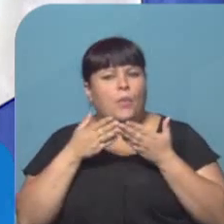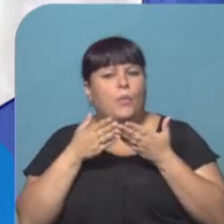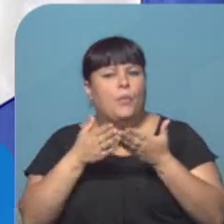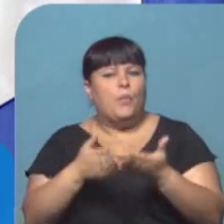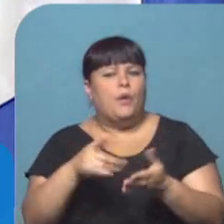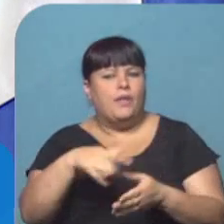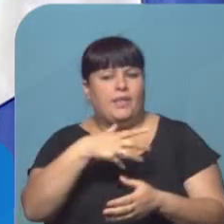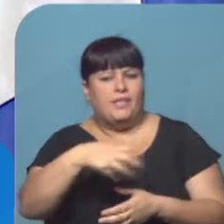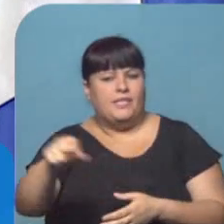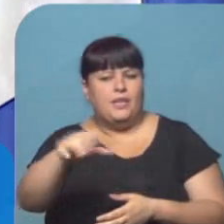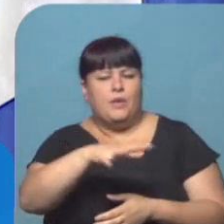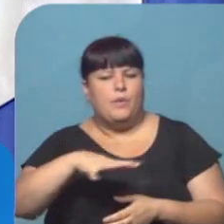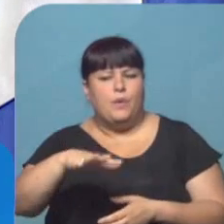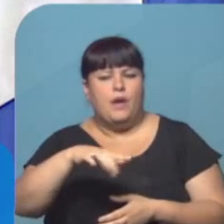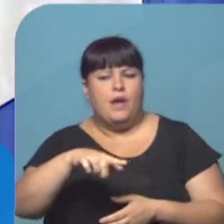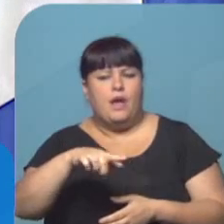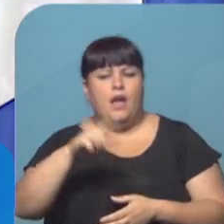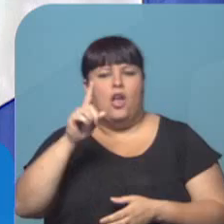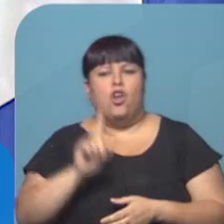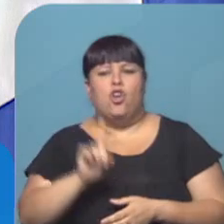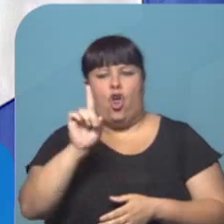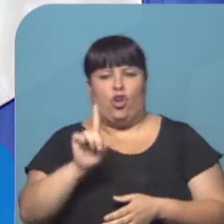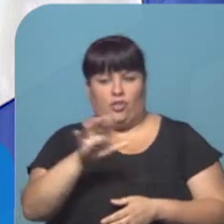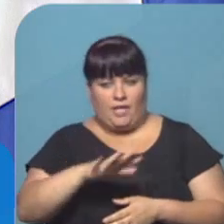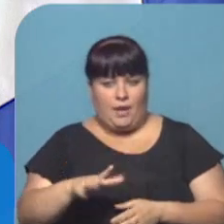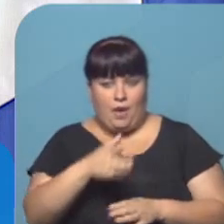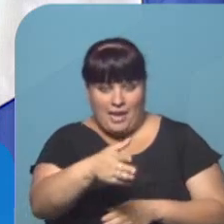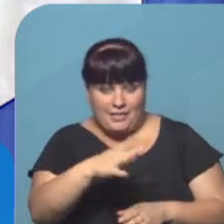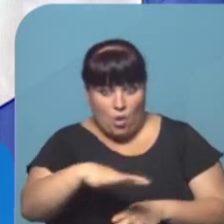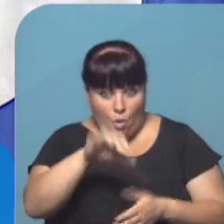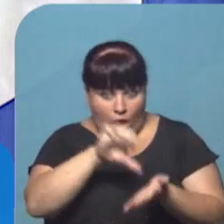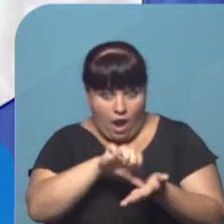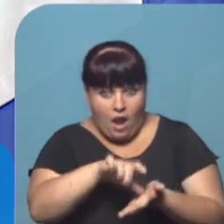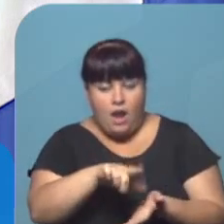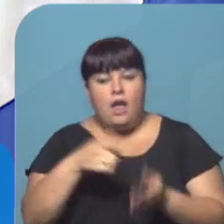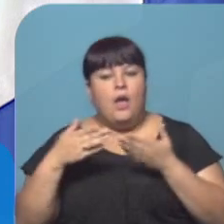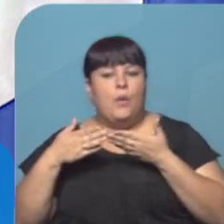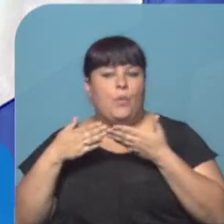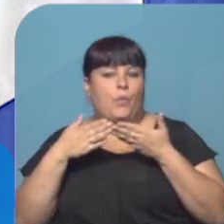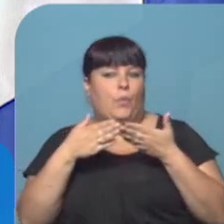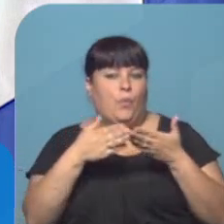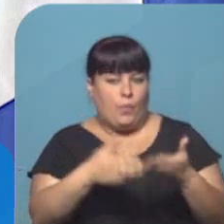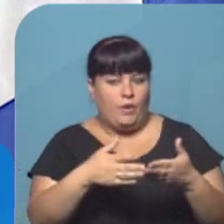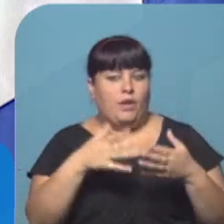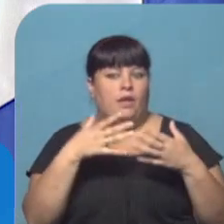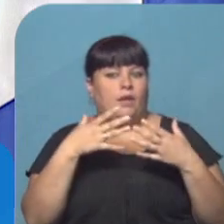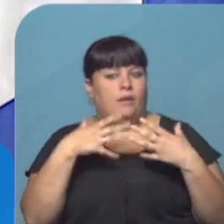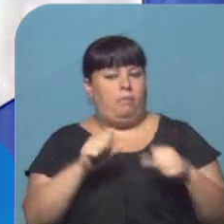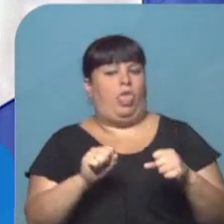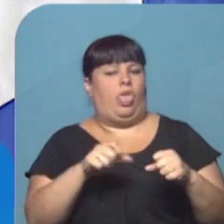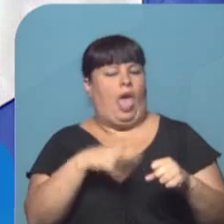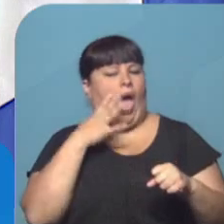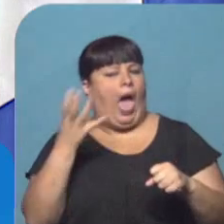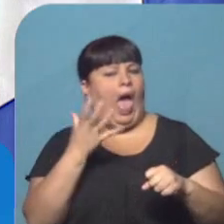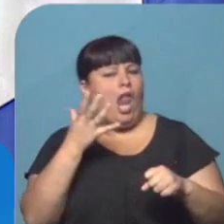de traslado del área del norte del área hacia ese punto. El Atlantis había tenido una detección